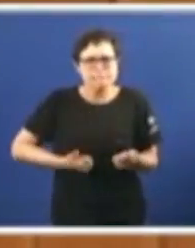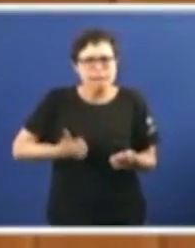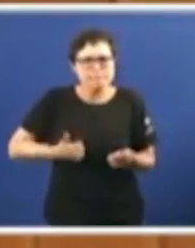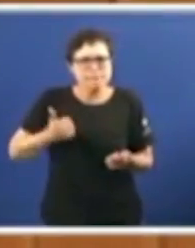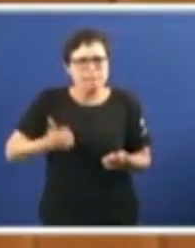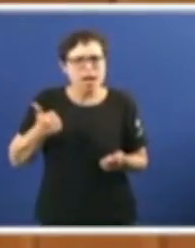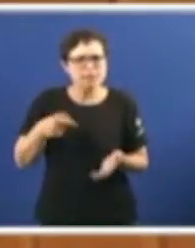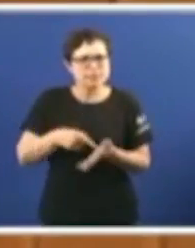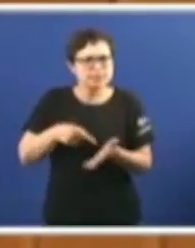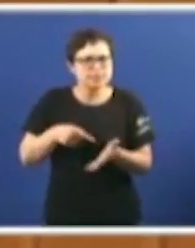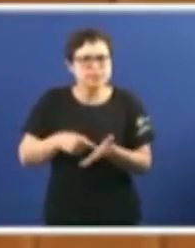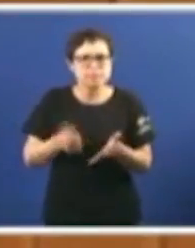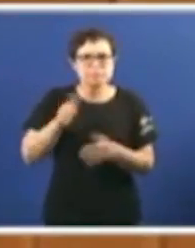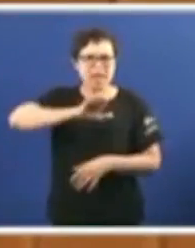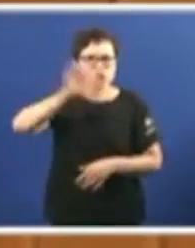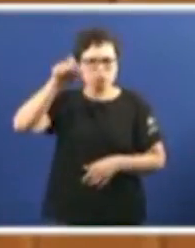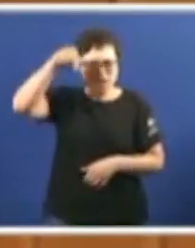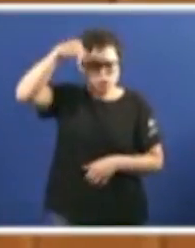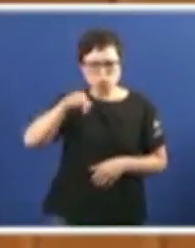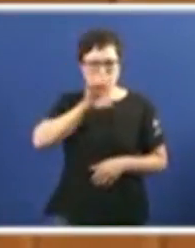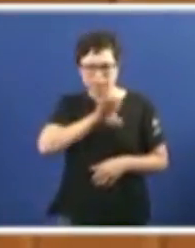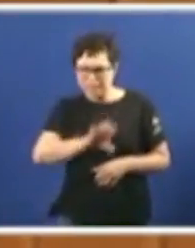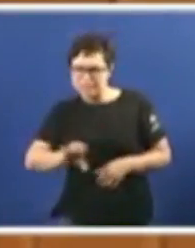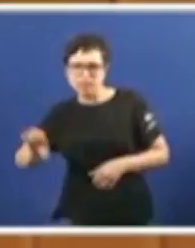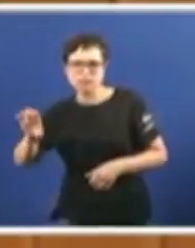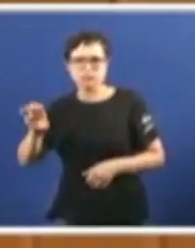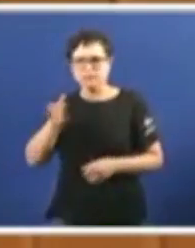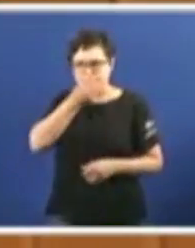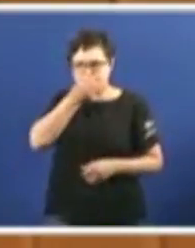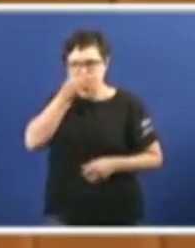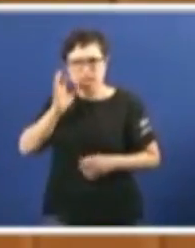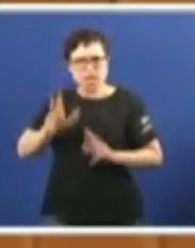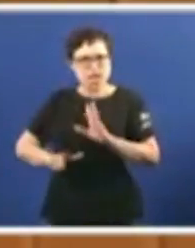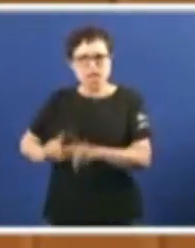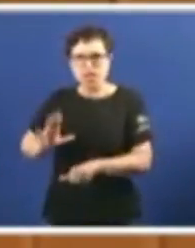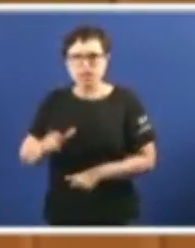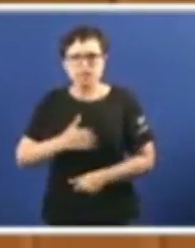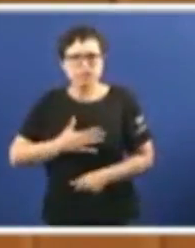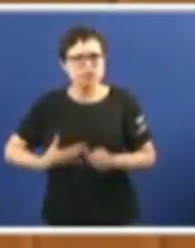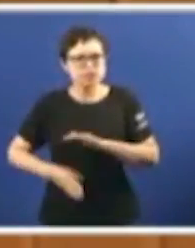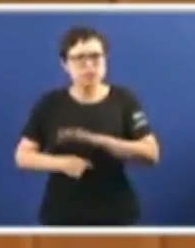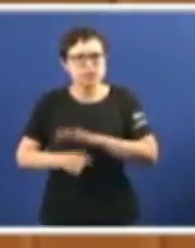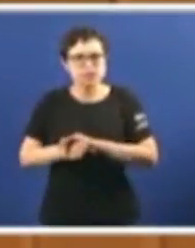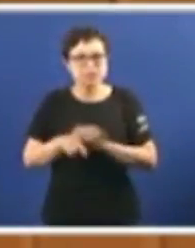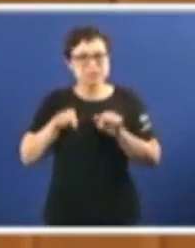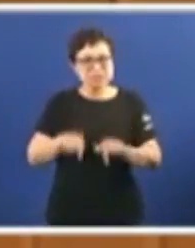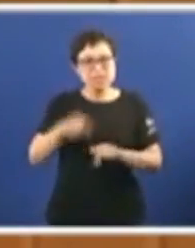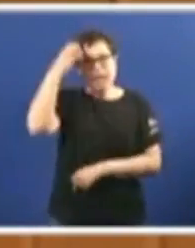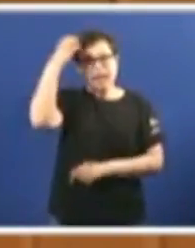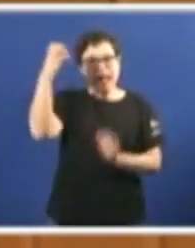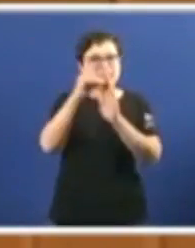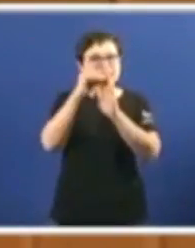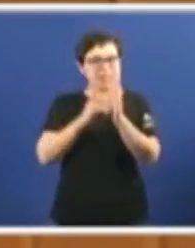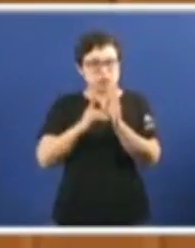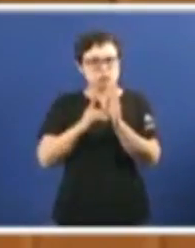do sur de Europa, en concreto o noso, no punto de mira dos seus intereses especulativos. E isto era o que xustificaba o Real Decreto